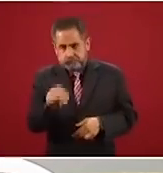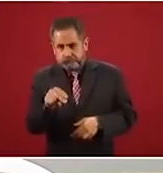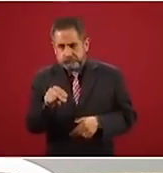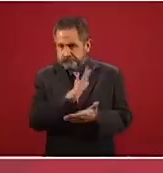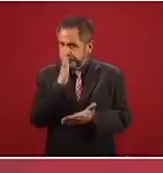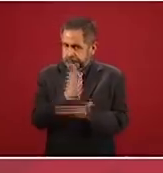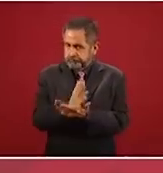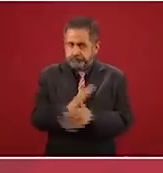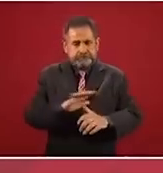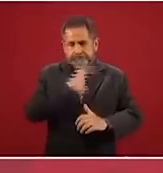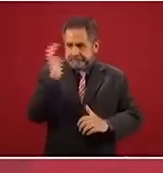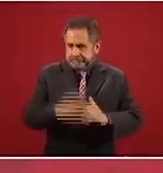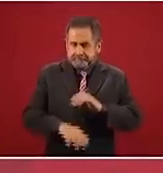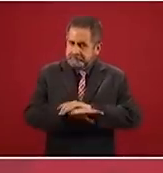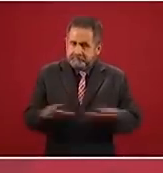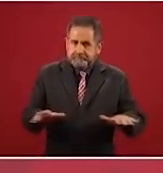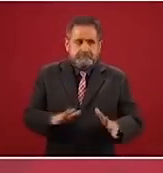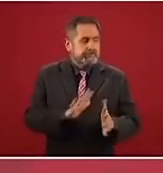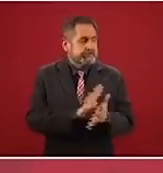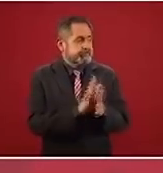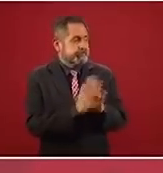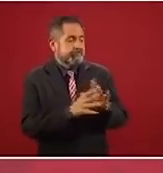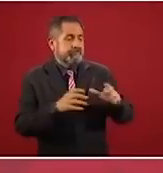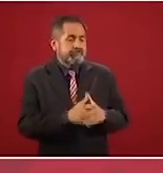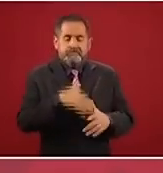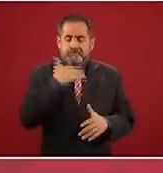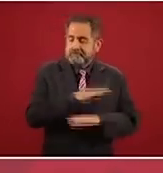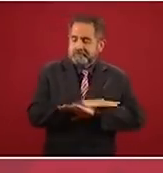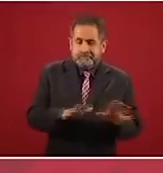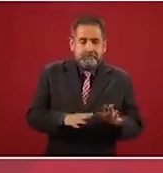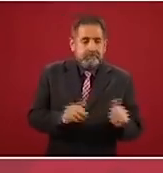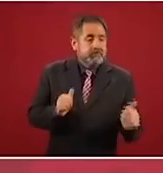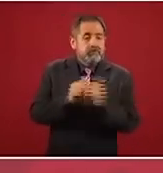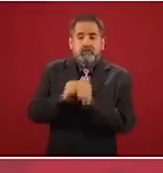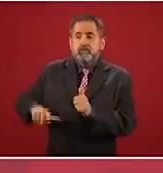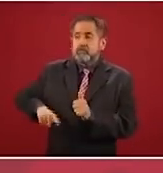que se acabó el bandidaje oficial, los contubernios,